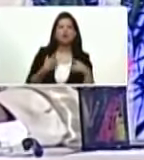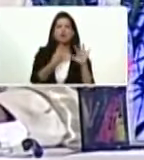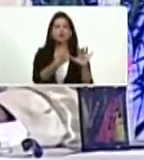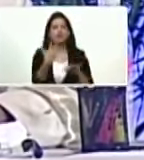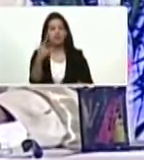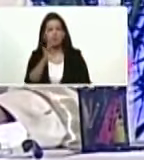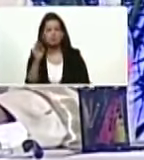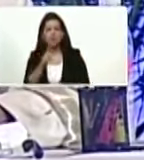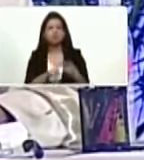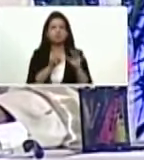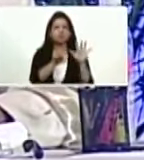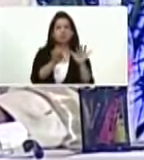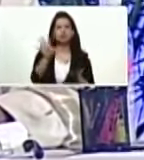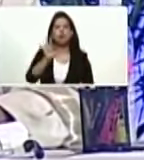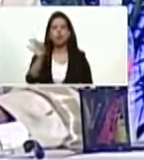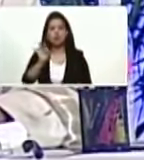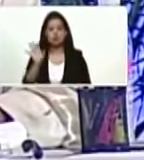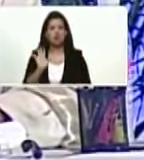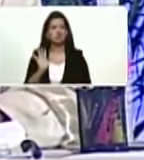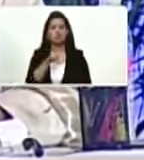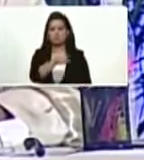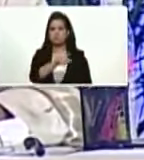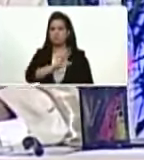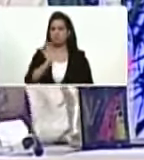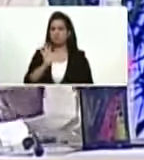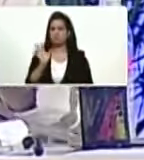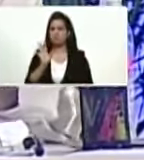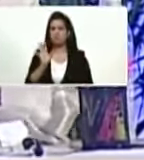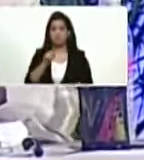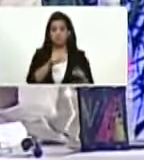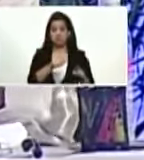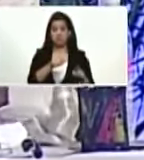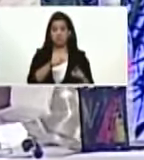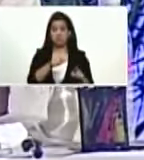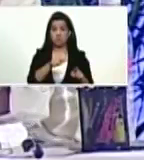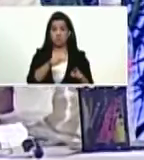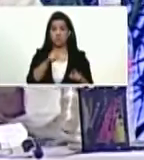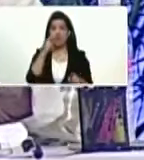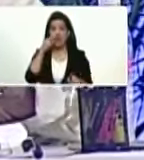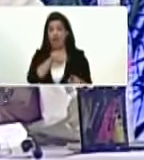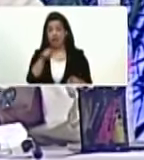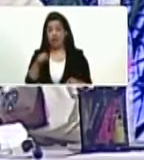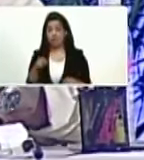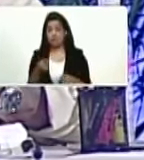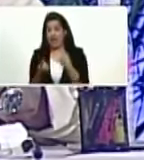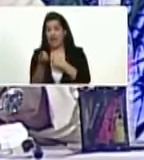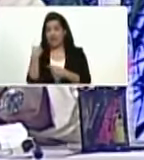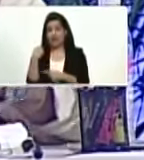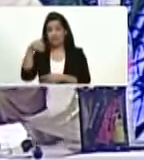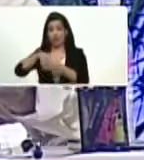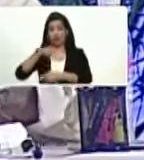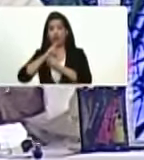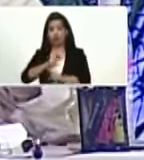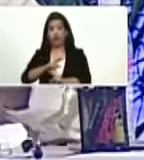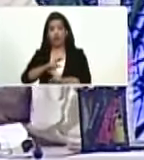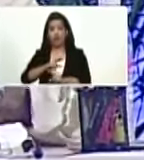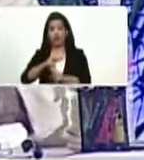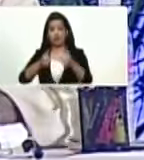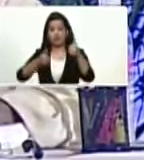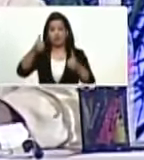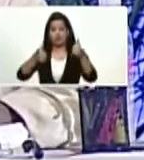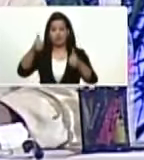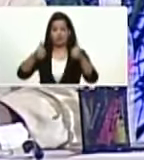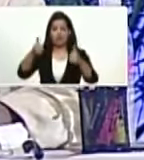65. Este es el resultado electoral más estrecho que hay, de acuerdo a lo que me contaba